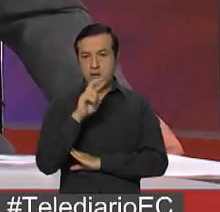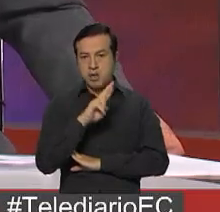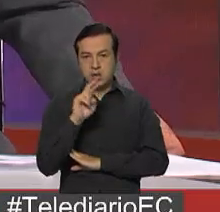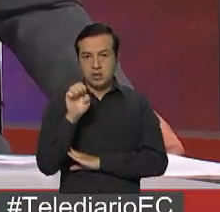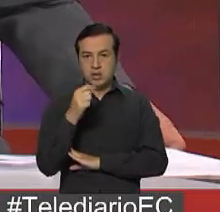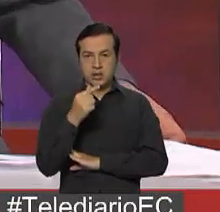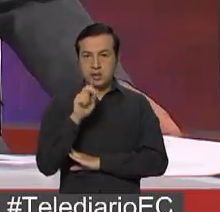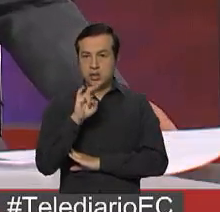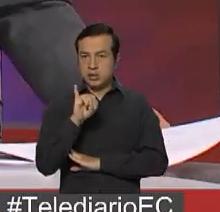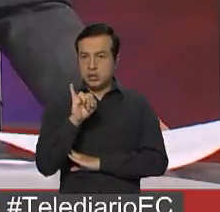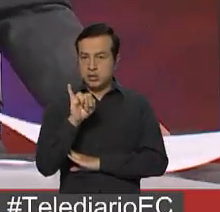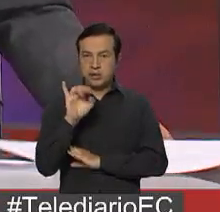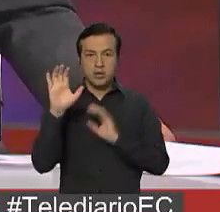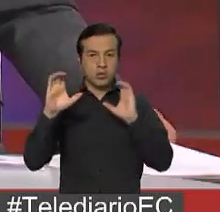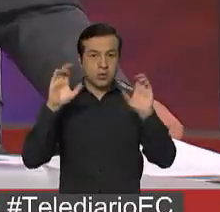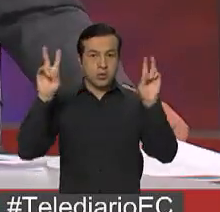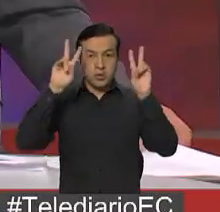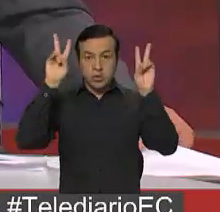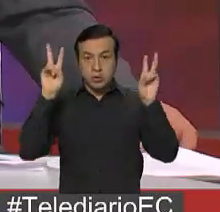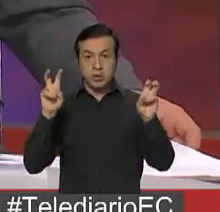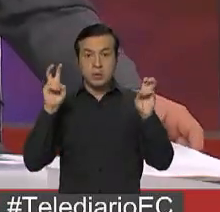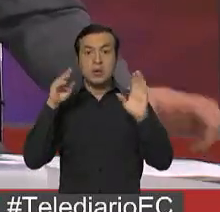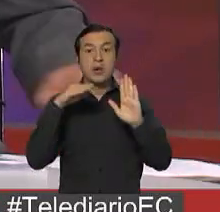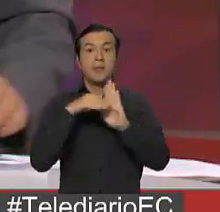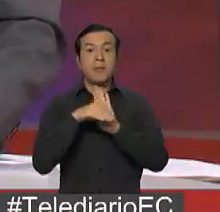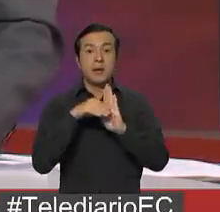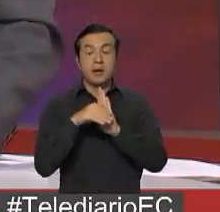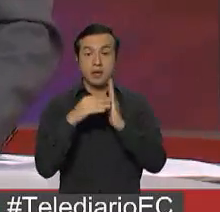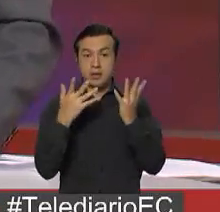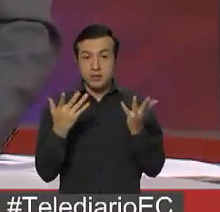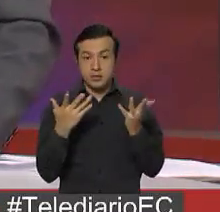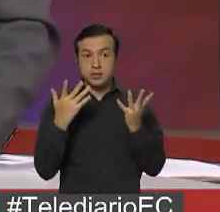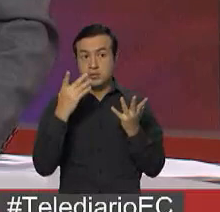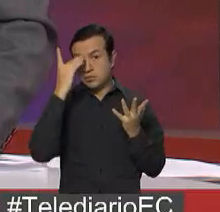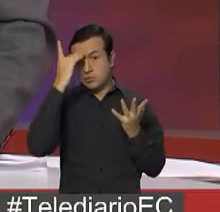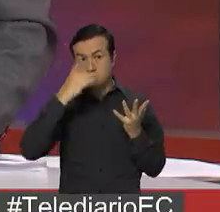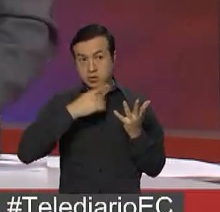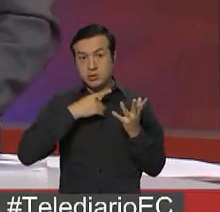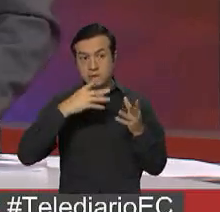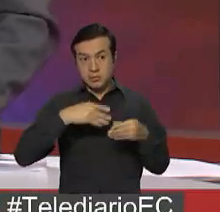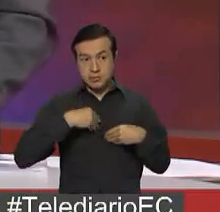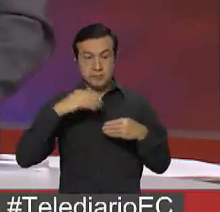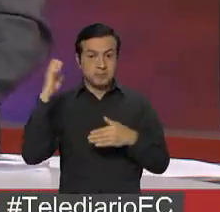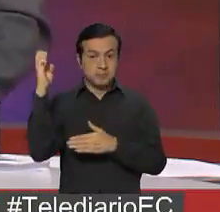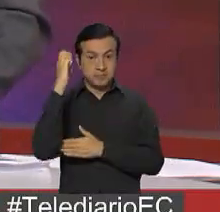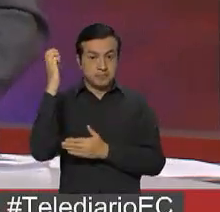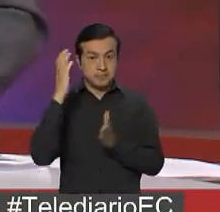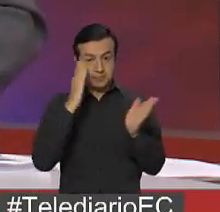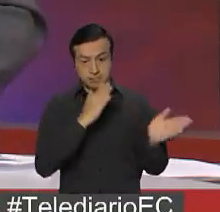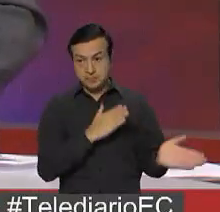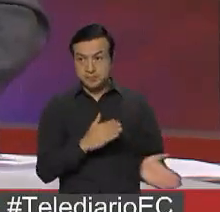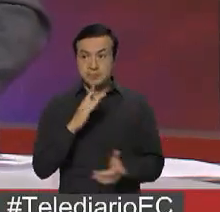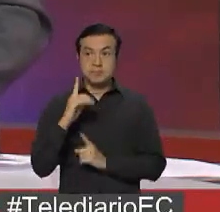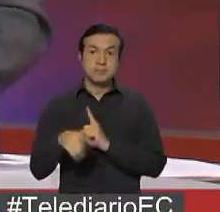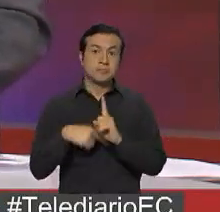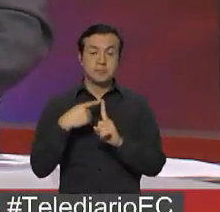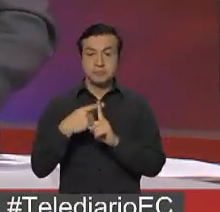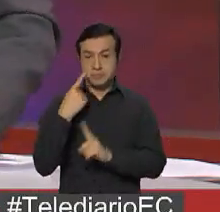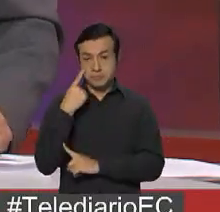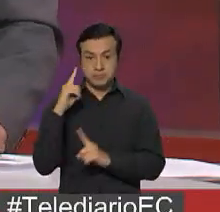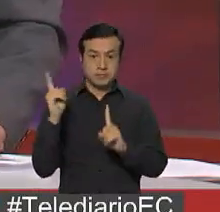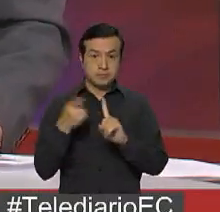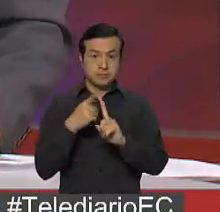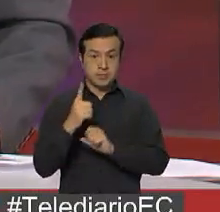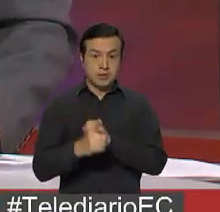los siguientes minutos sobre la situación del sistema bancario financiero y las medidas adoptadas dentro de esta emergencia sanitaria además de este primer año